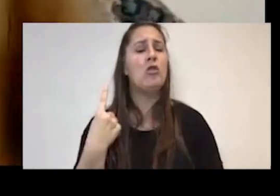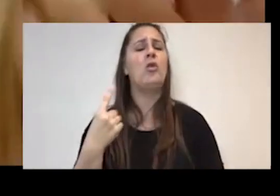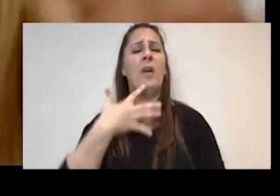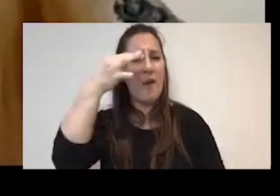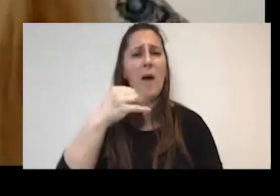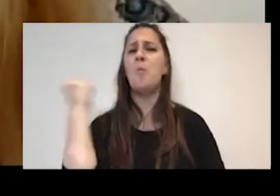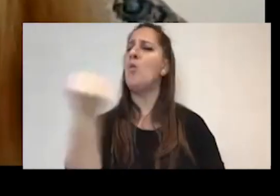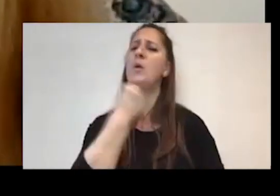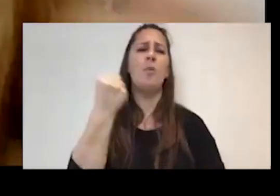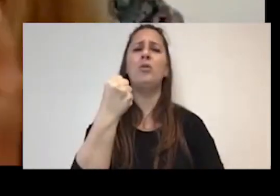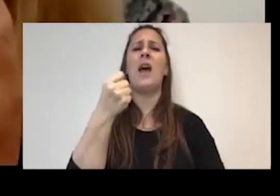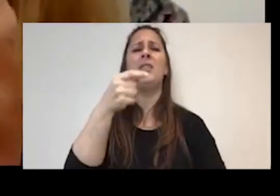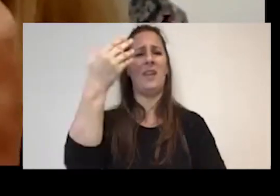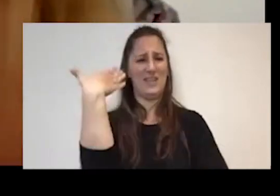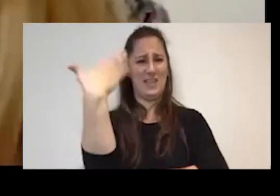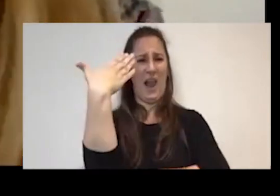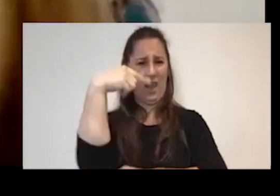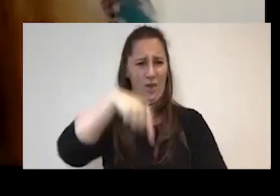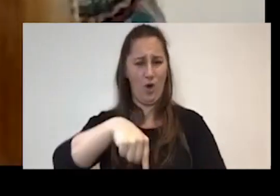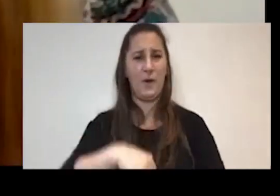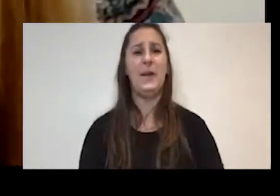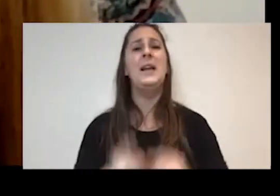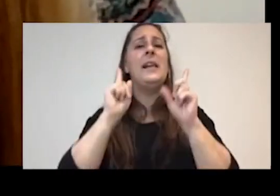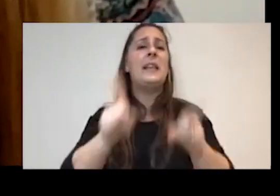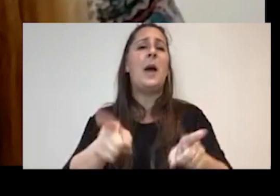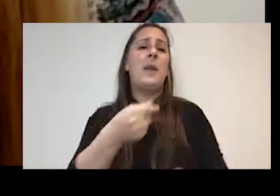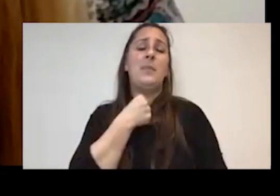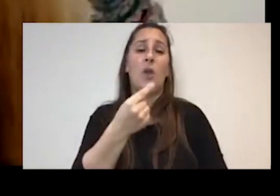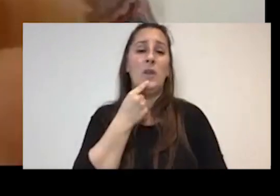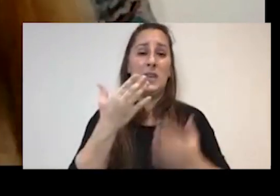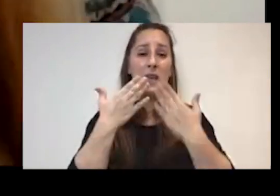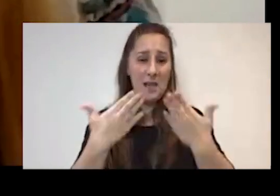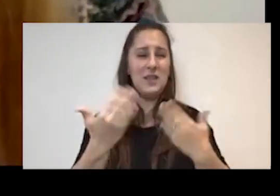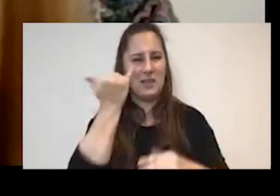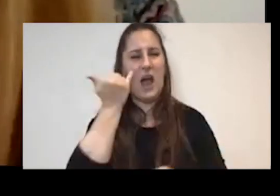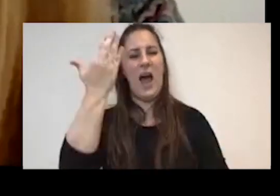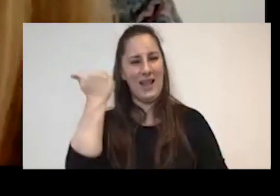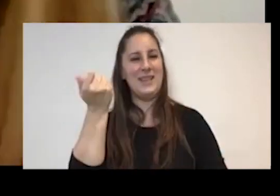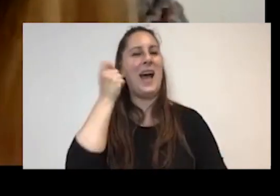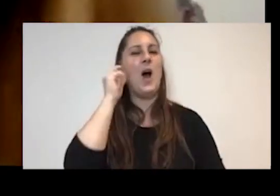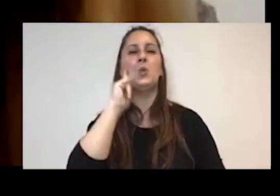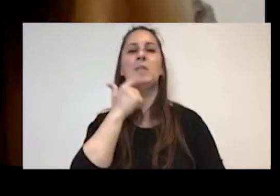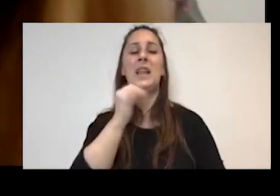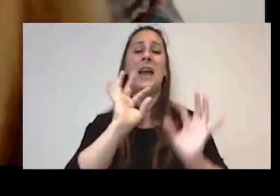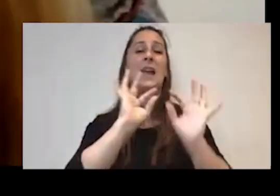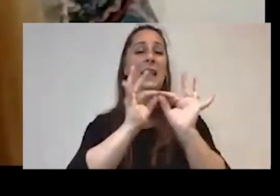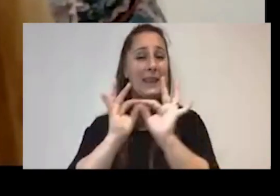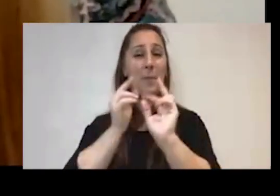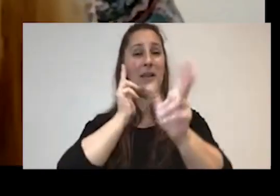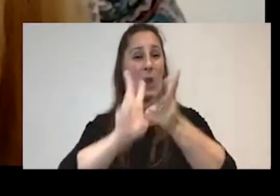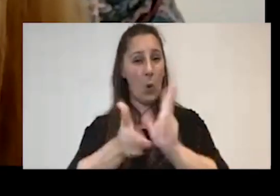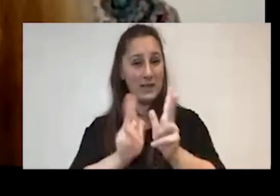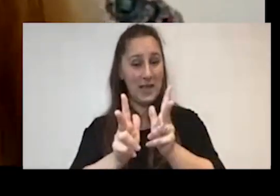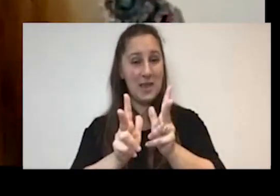importante contar con ustedes hoy. Bueno, también quiero agradecer, ya lo agradeció Agustina, a los intérpretes de lengua